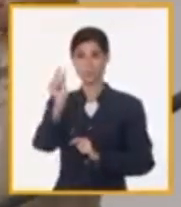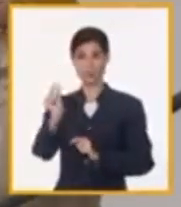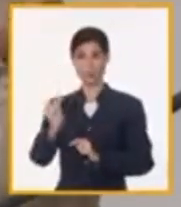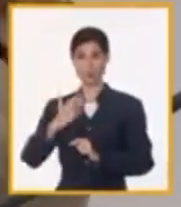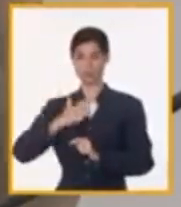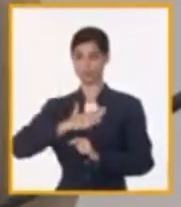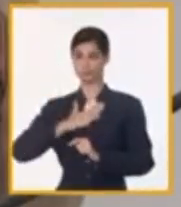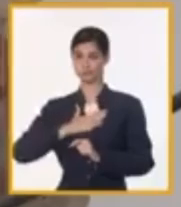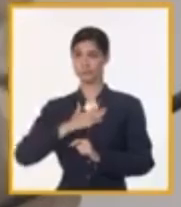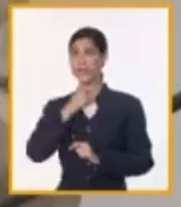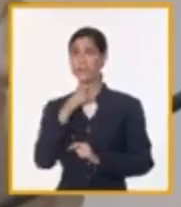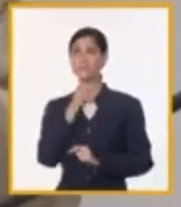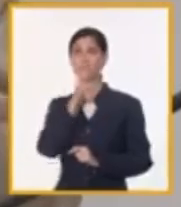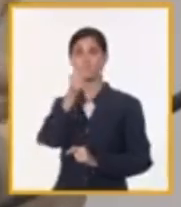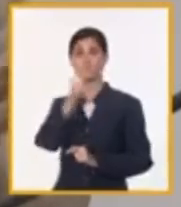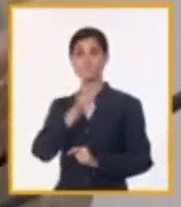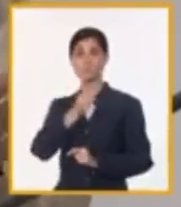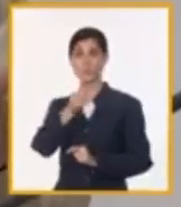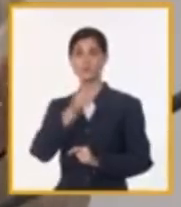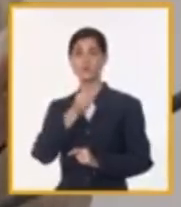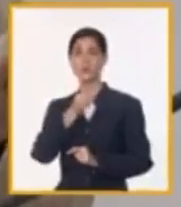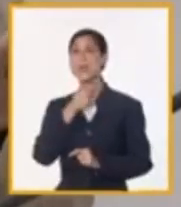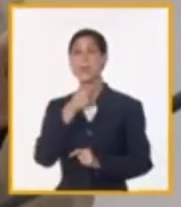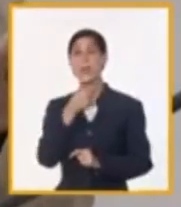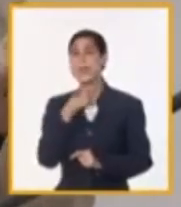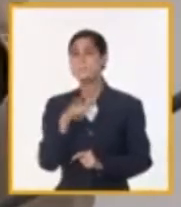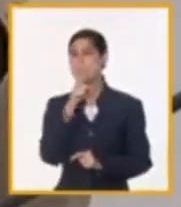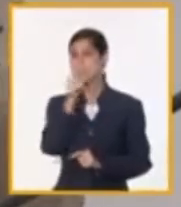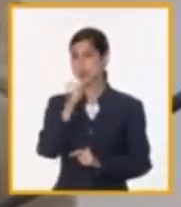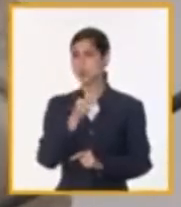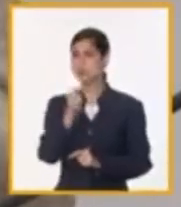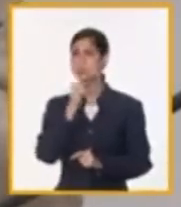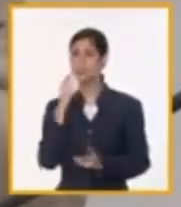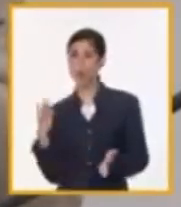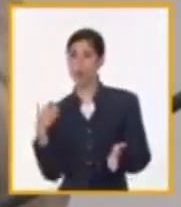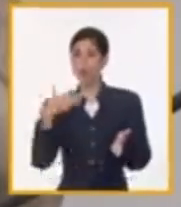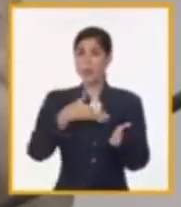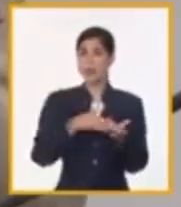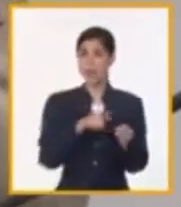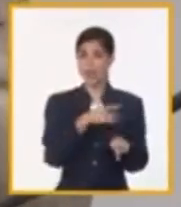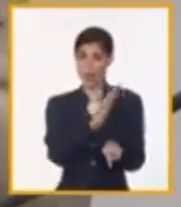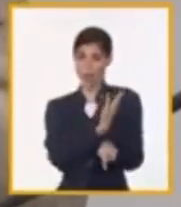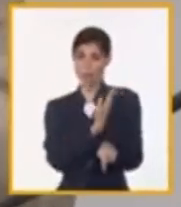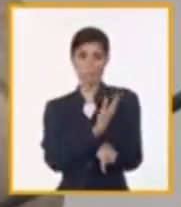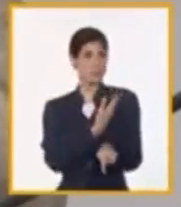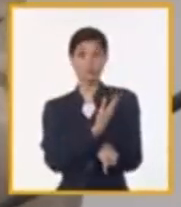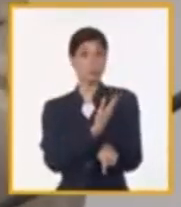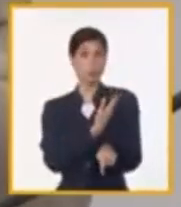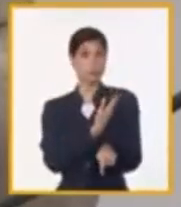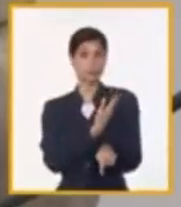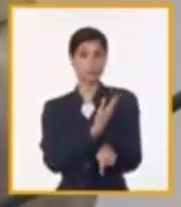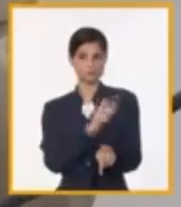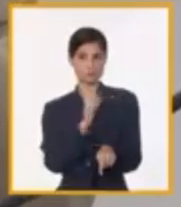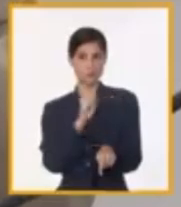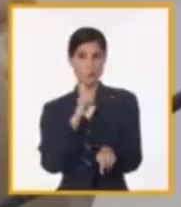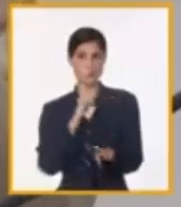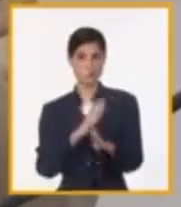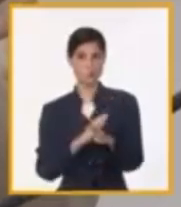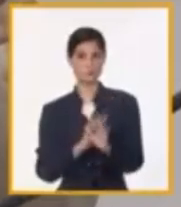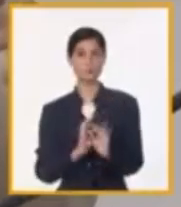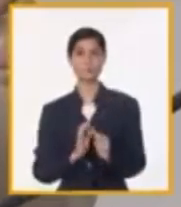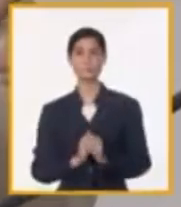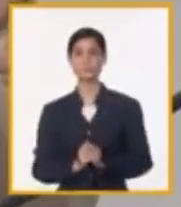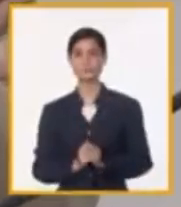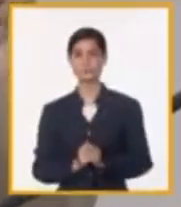periodistas yia ir a gaza a ver qué está pasando cada vez que tú lees las noticias hoy mismo lo que pasa es que nosotros no